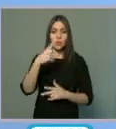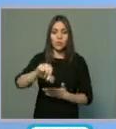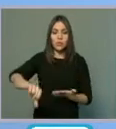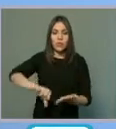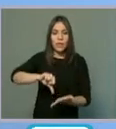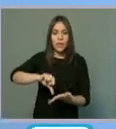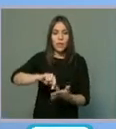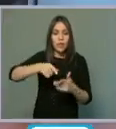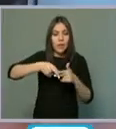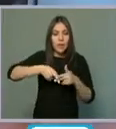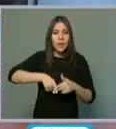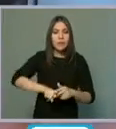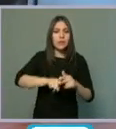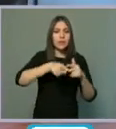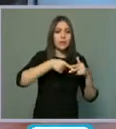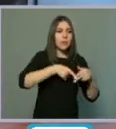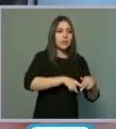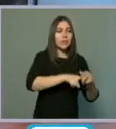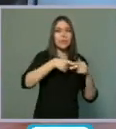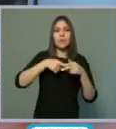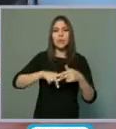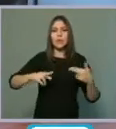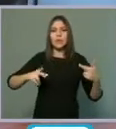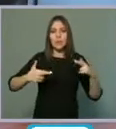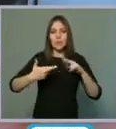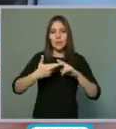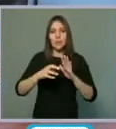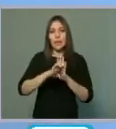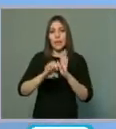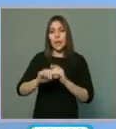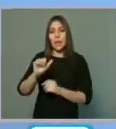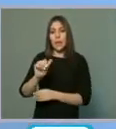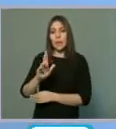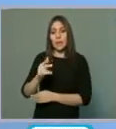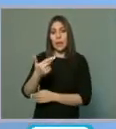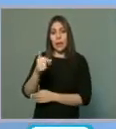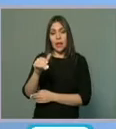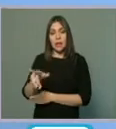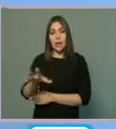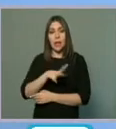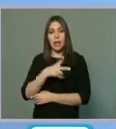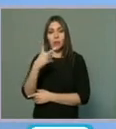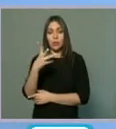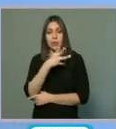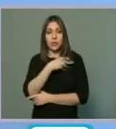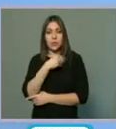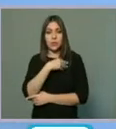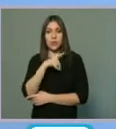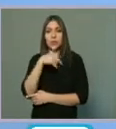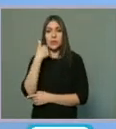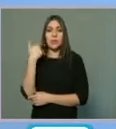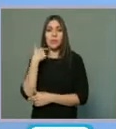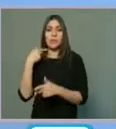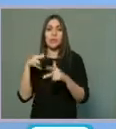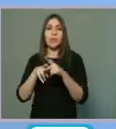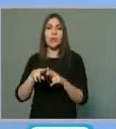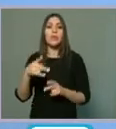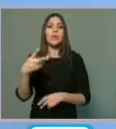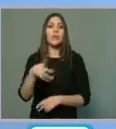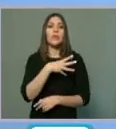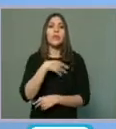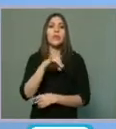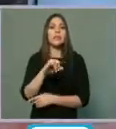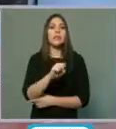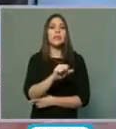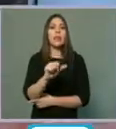Ok. ¿No? Abraham tiene 2 hijos, dicen los judíos que va a sacrificar a Isaac, pero no sacrifica, y es el elegido del pueblo, ¿no?